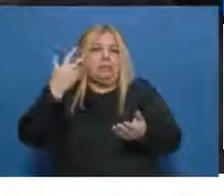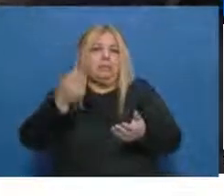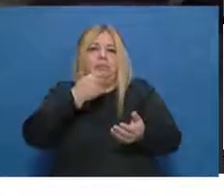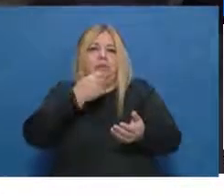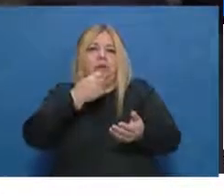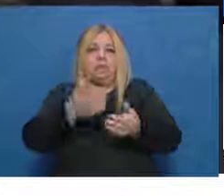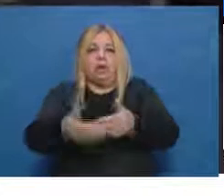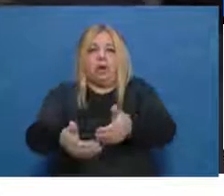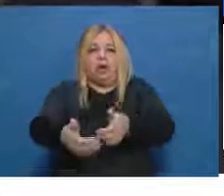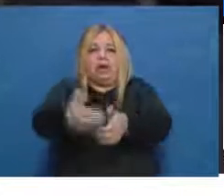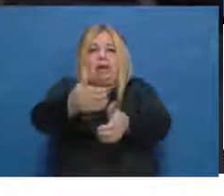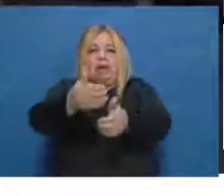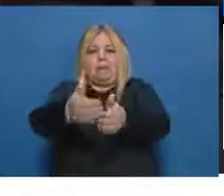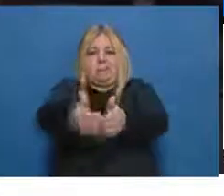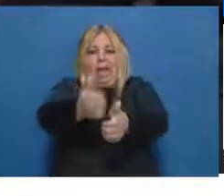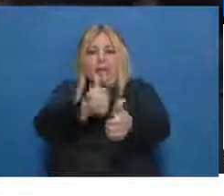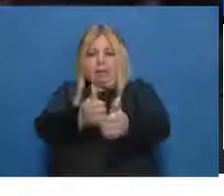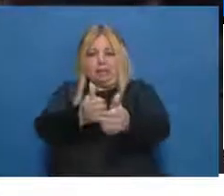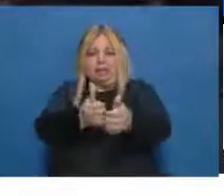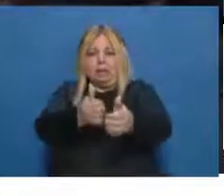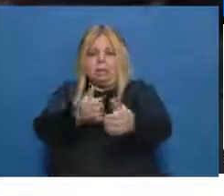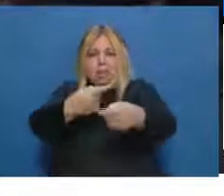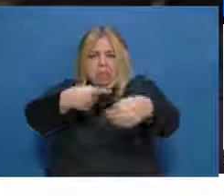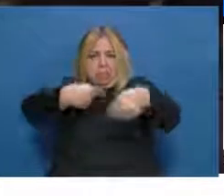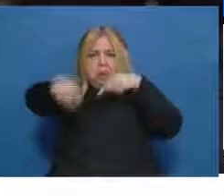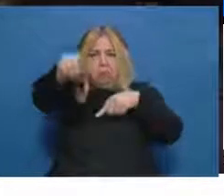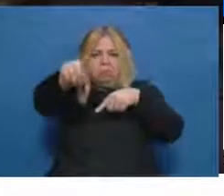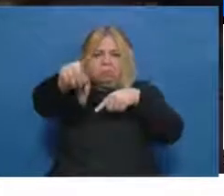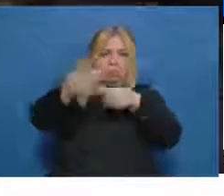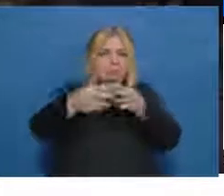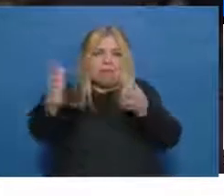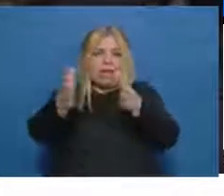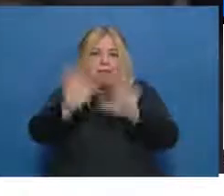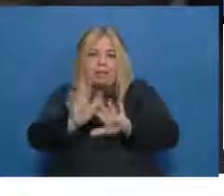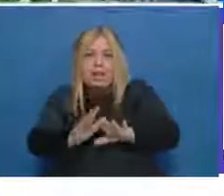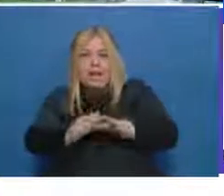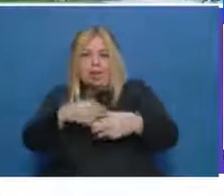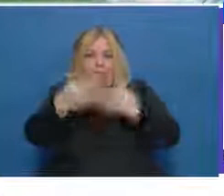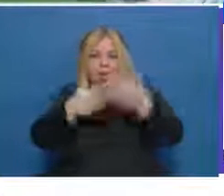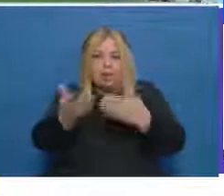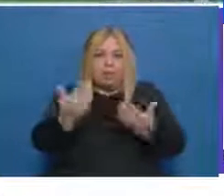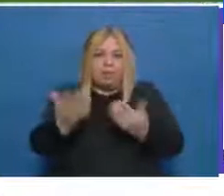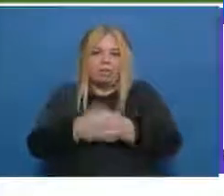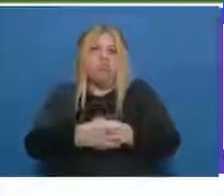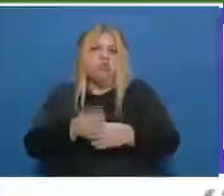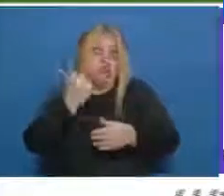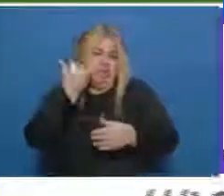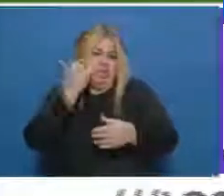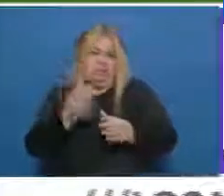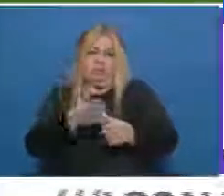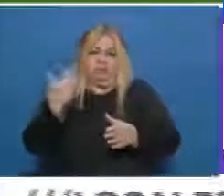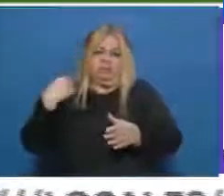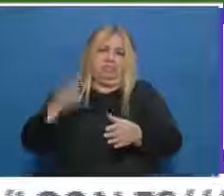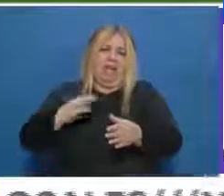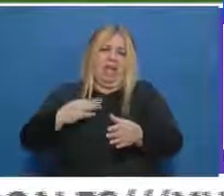ya está más como lanzador, pero creo que en la etapa de su carrera ha demostrado con la cantidad de goles realizados que en los últimos 20, 30 metros de la